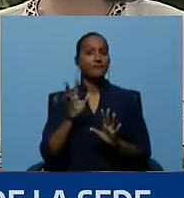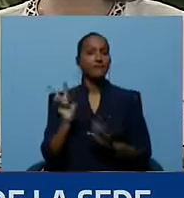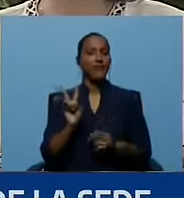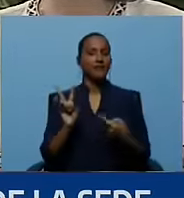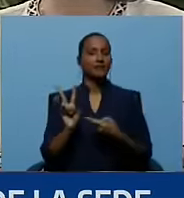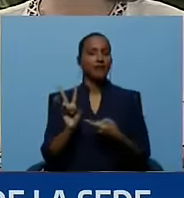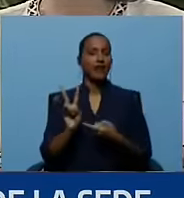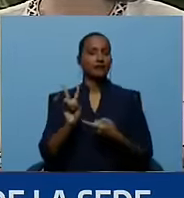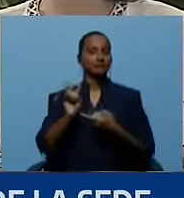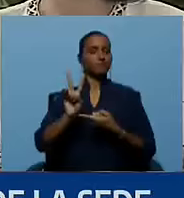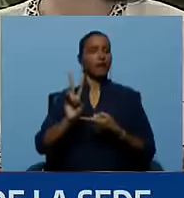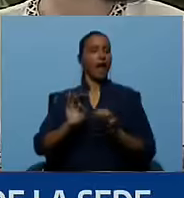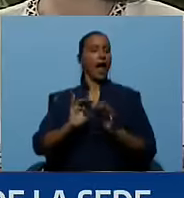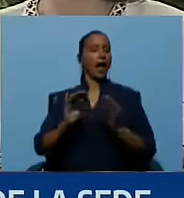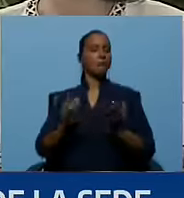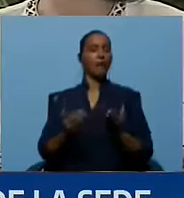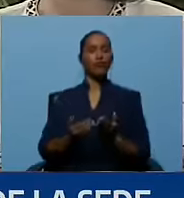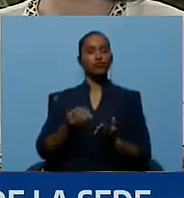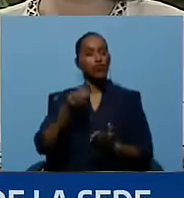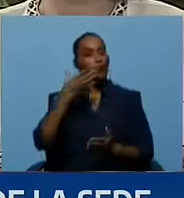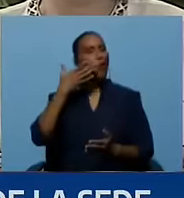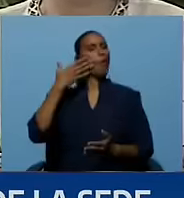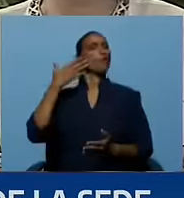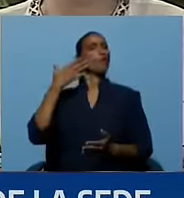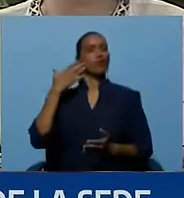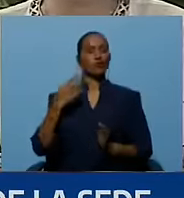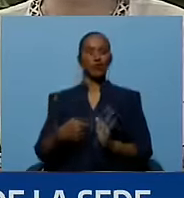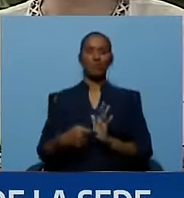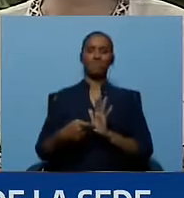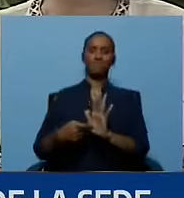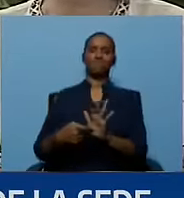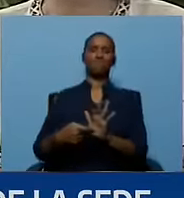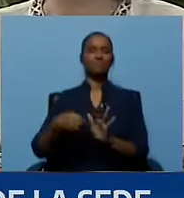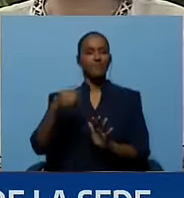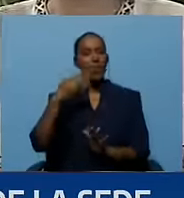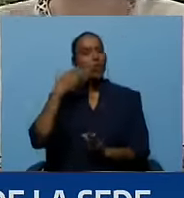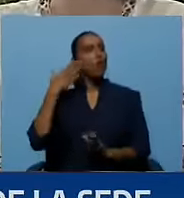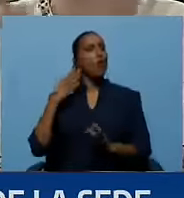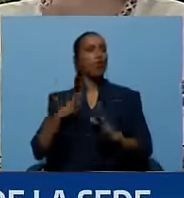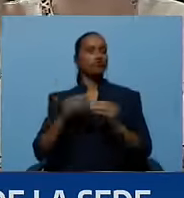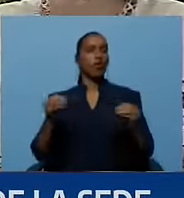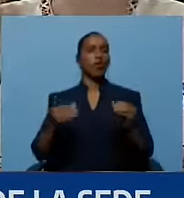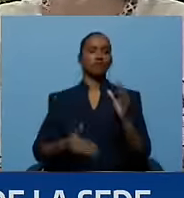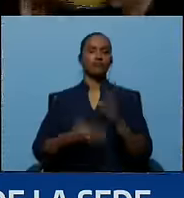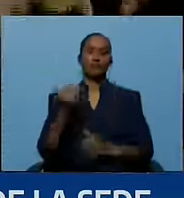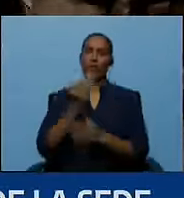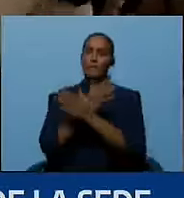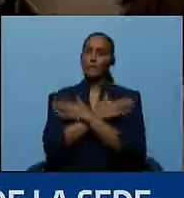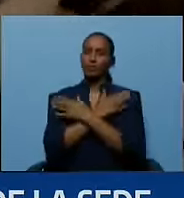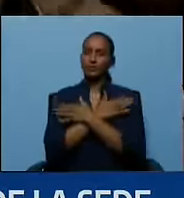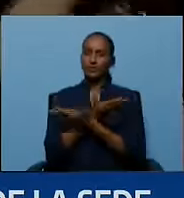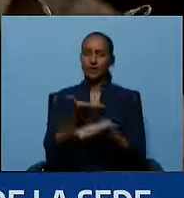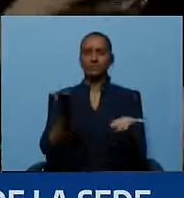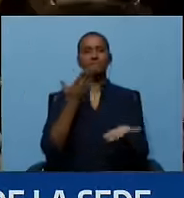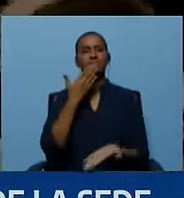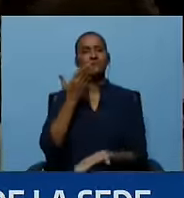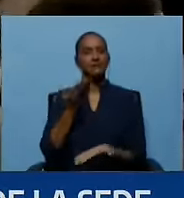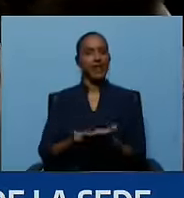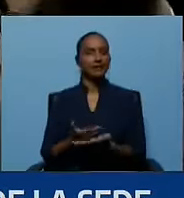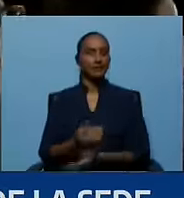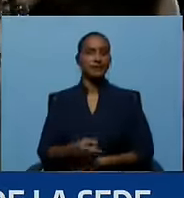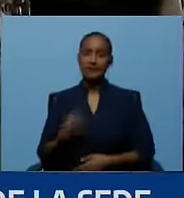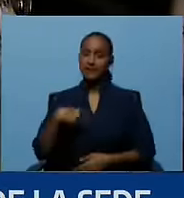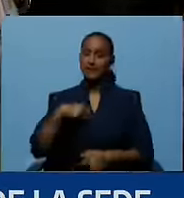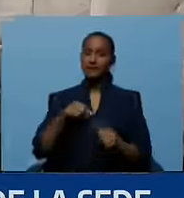Nadie sabrá cómo lo logramos, solo ustedes, los creadores de ciencia y tecnología. Los felicito, pues. Muchas gracias. Y sigamos